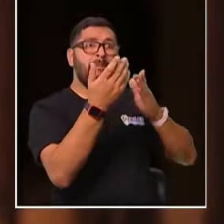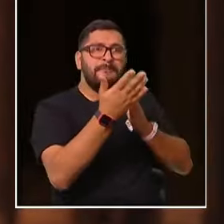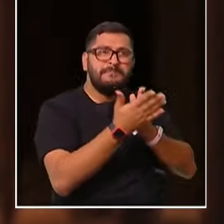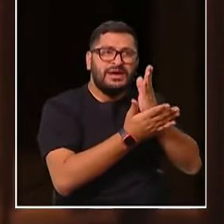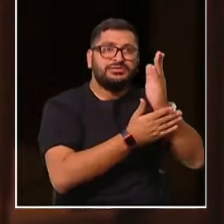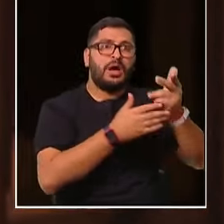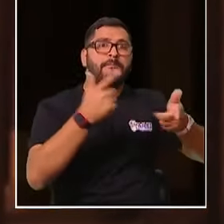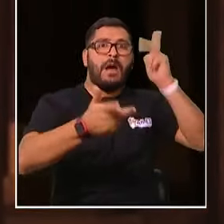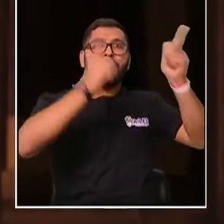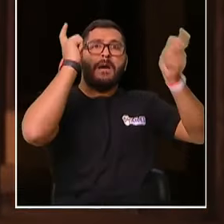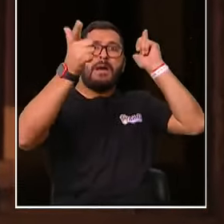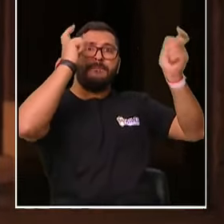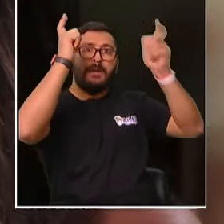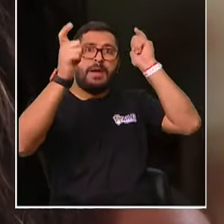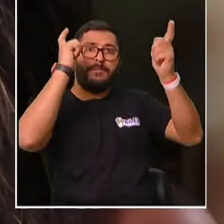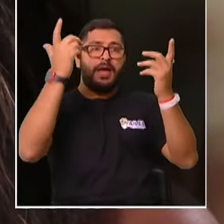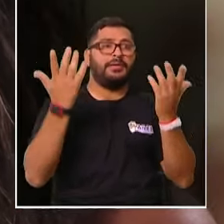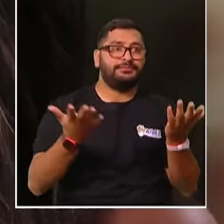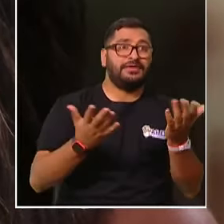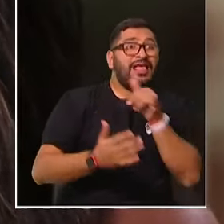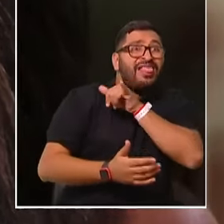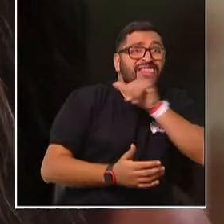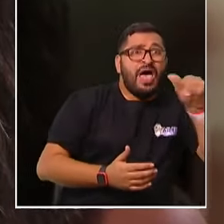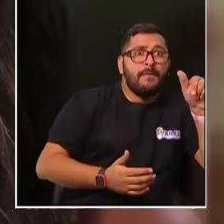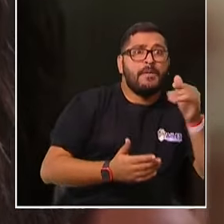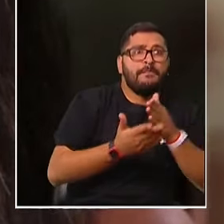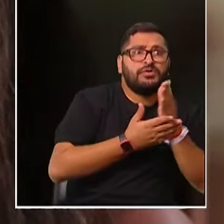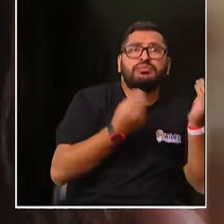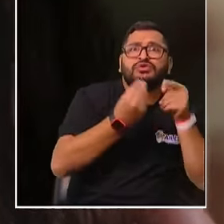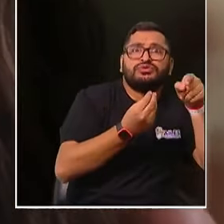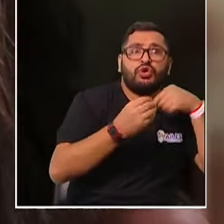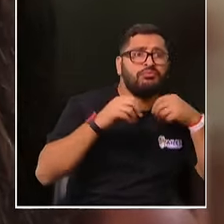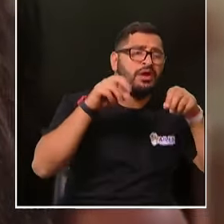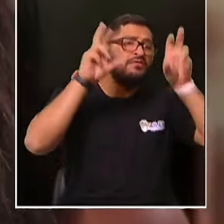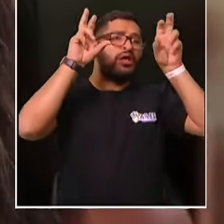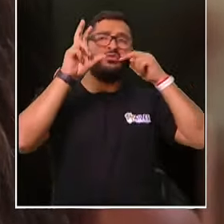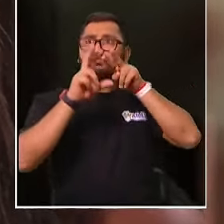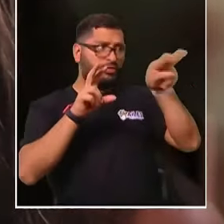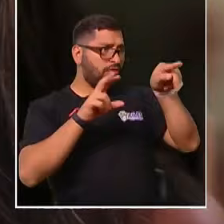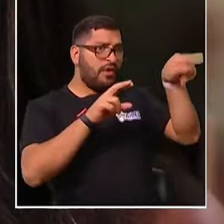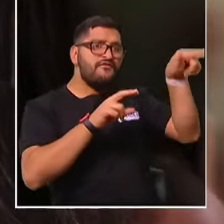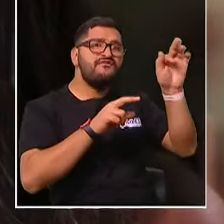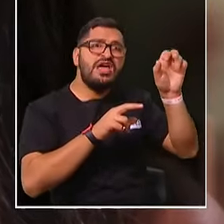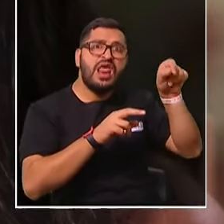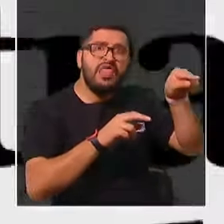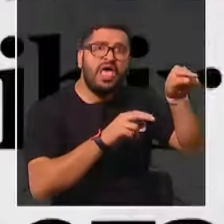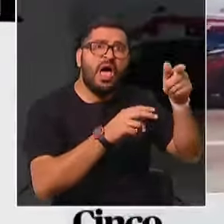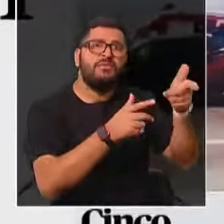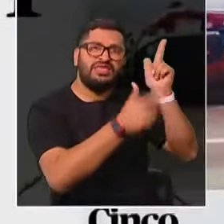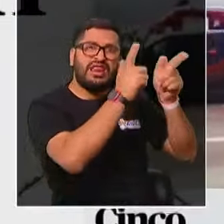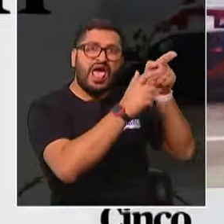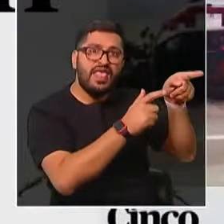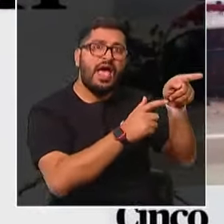sentir balazos. Y después, cuando ya pasó, así como que me levanté y vi a la Fernanda tirar.